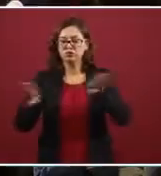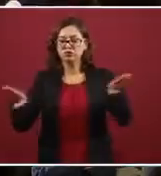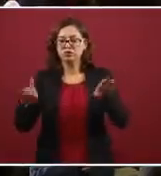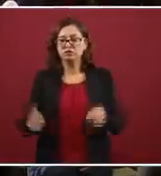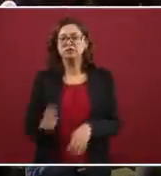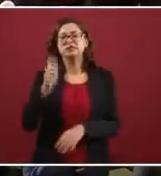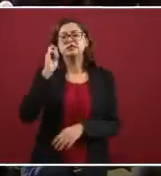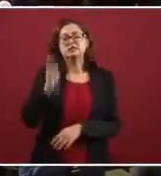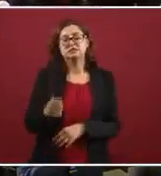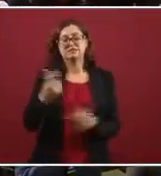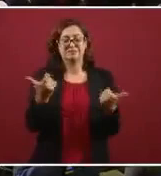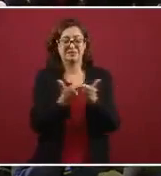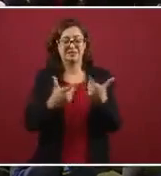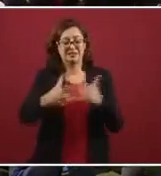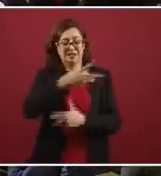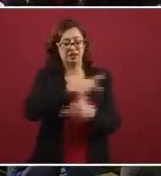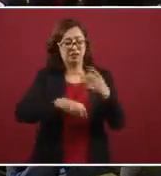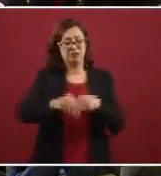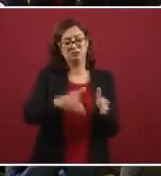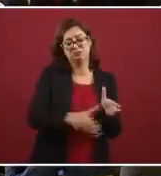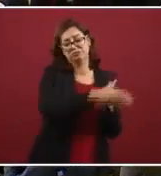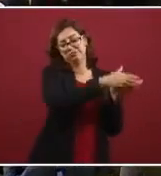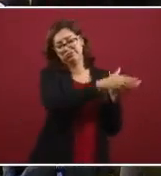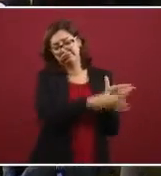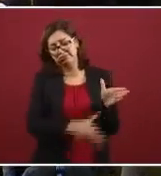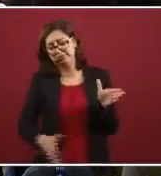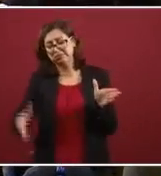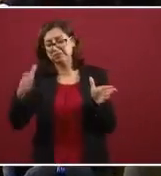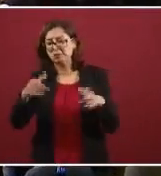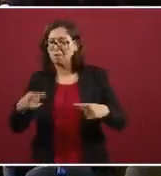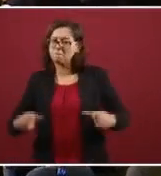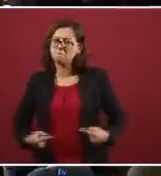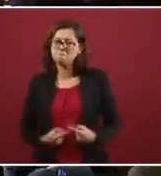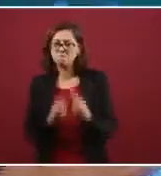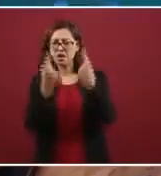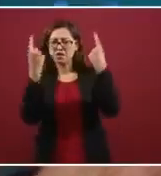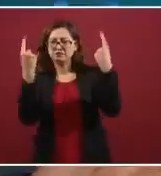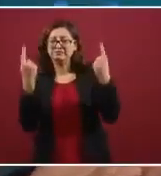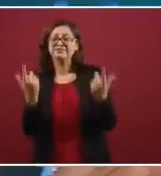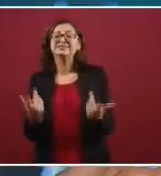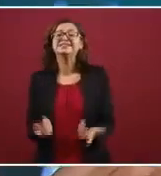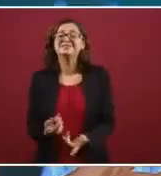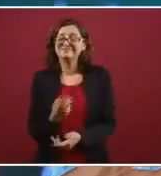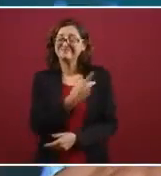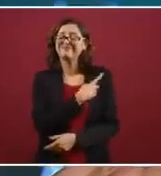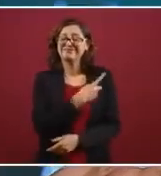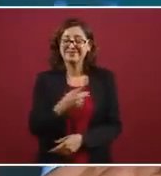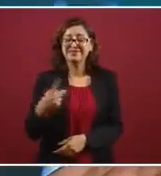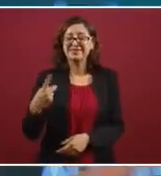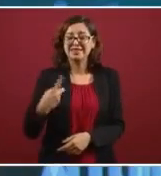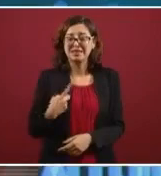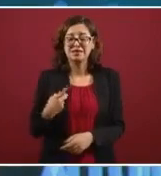el paradigma económico que ha prevalecido en las últimas décadas. Y hay que romper con una herencia de